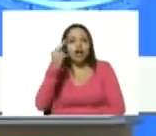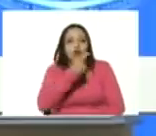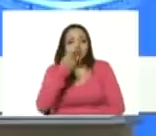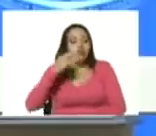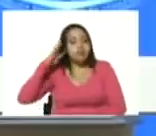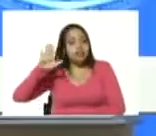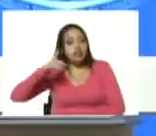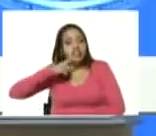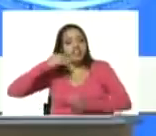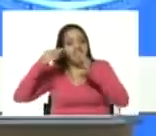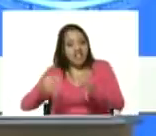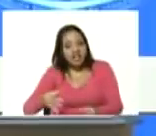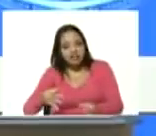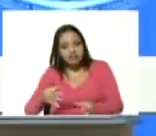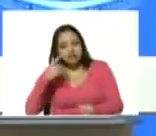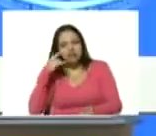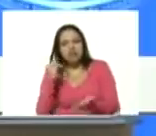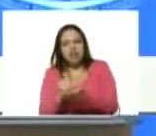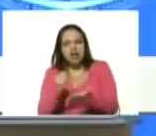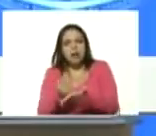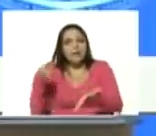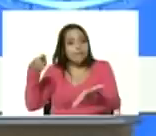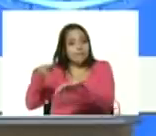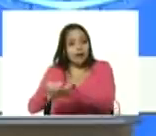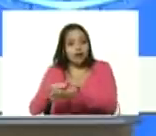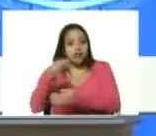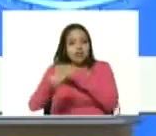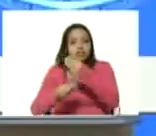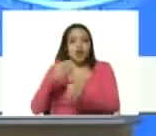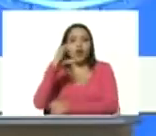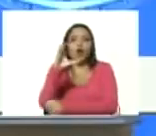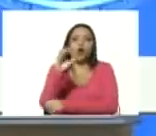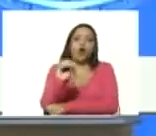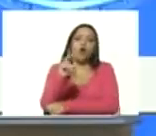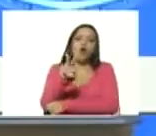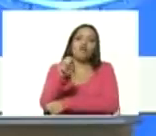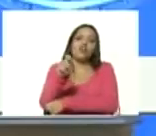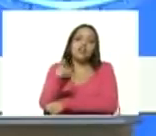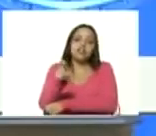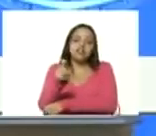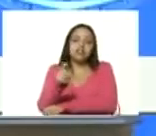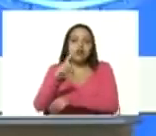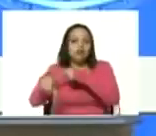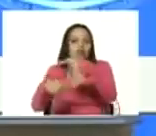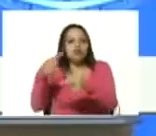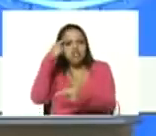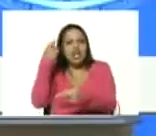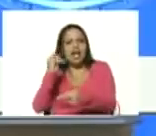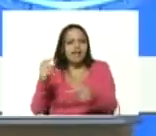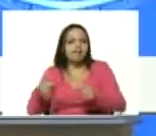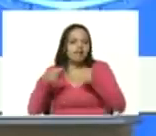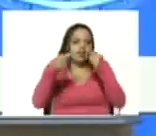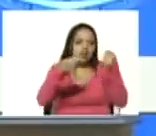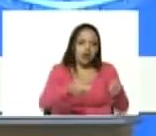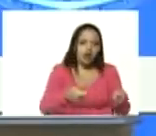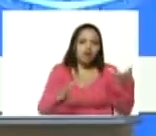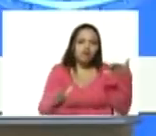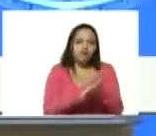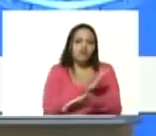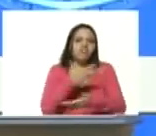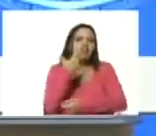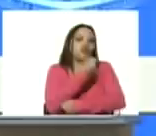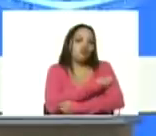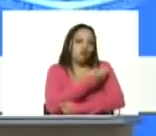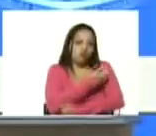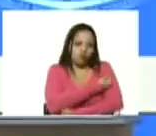real, objetivo, con el depósito que se hizo para el mecanismo COVAX, y en los próximos días vas a tener noticia de las vacunas que está adquiriendo